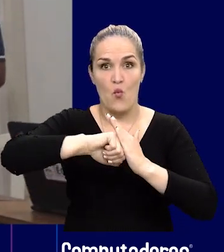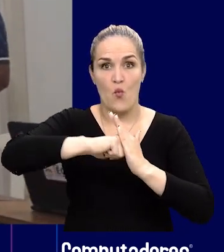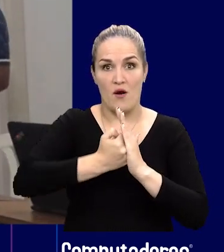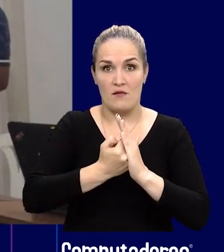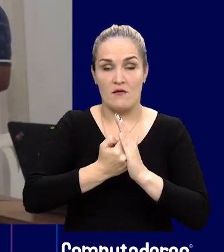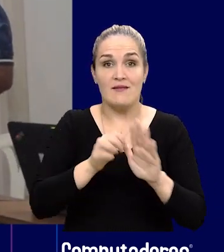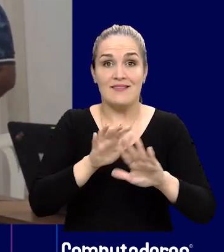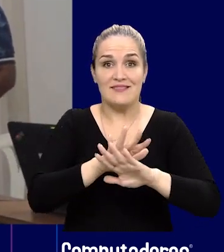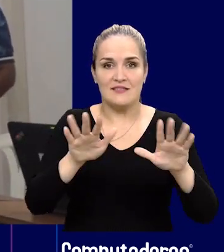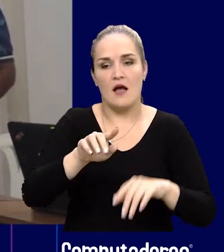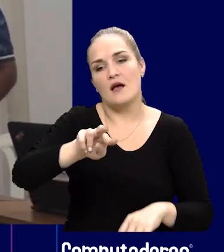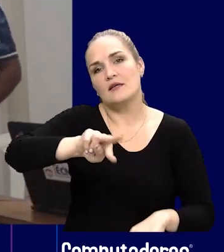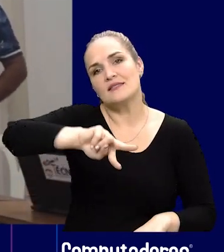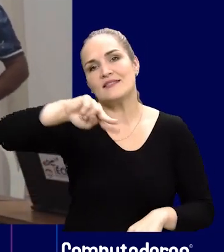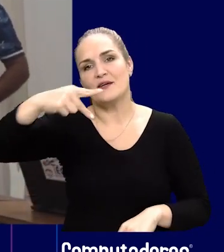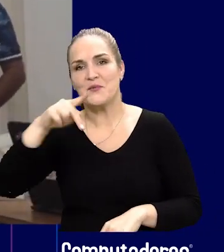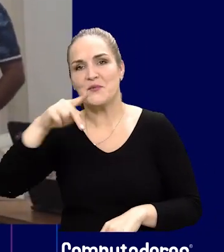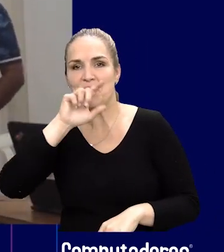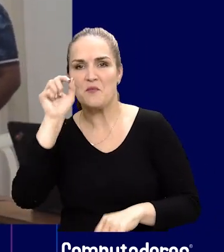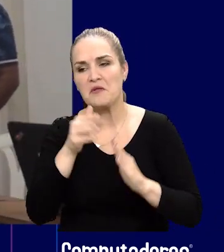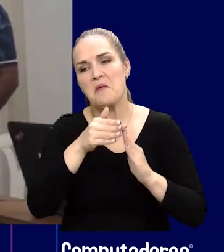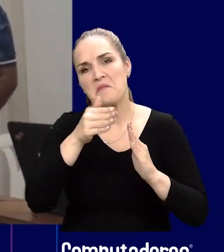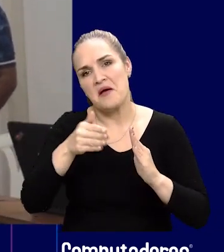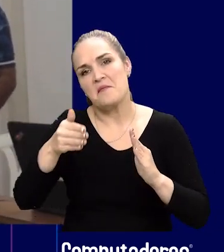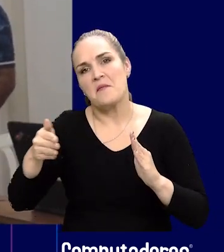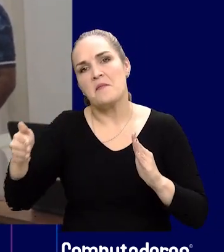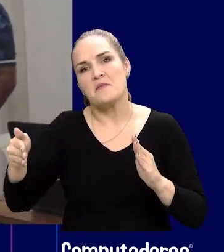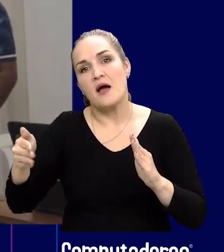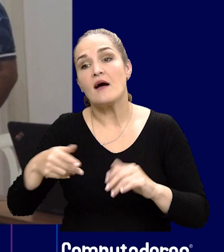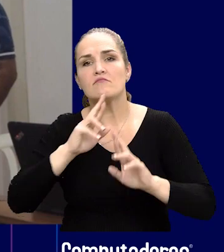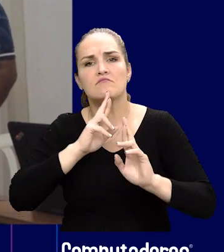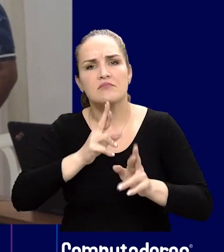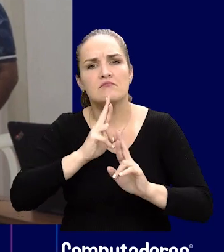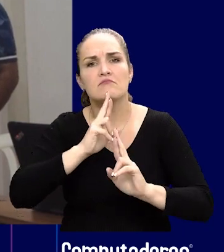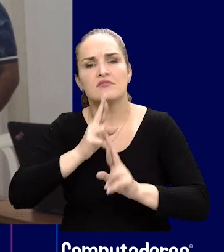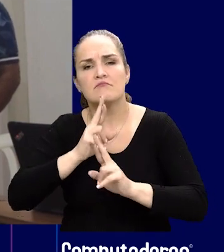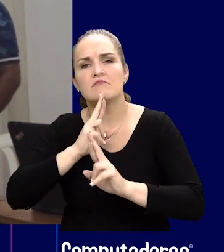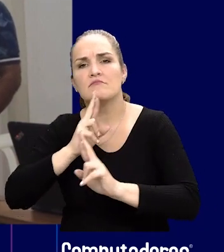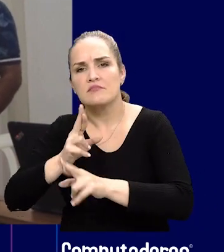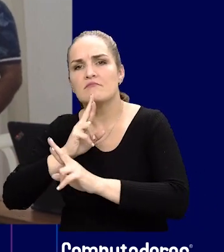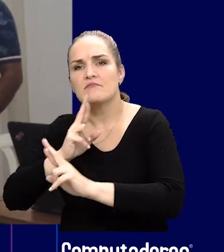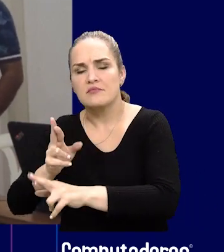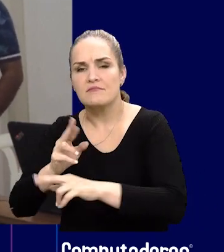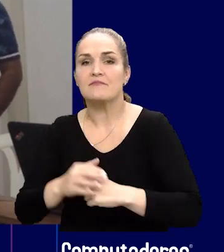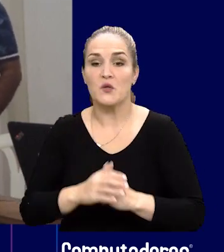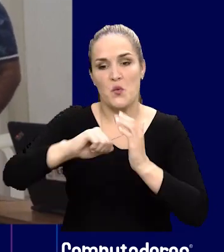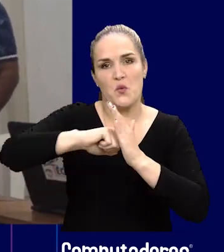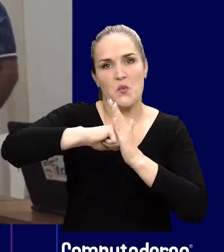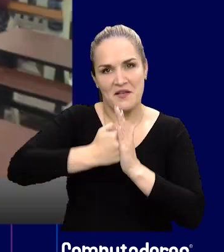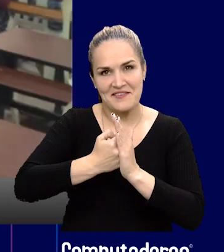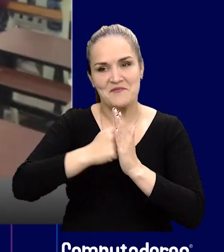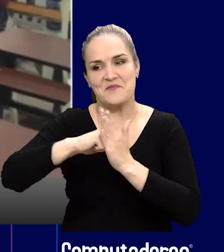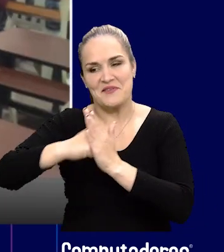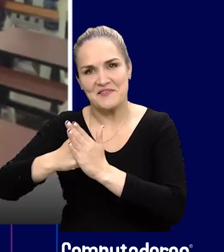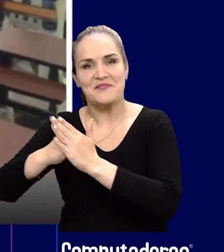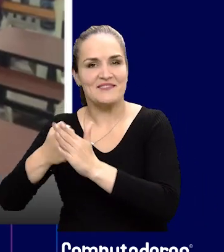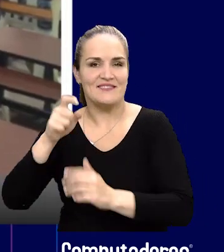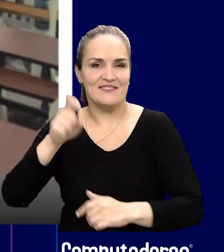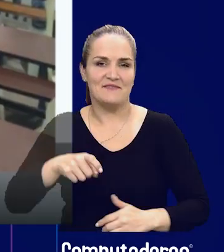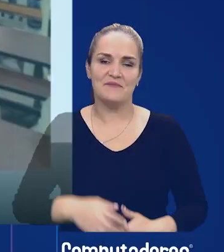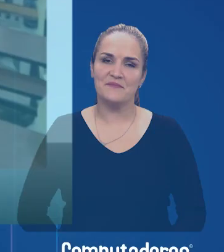guarda la pregunta y pasa a la siguiente pregunta. ¿Listo? Ahí responde la pregunta, luego guardar.